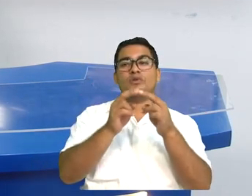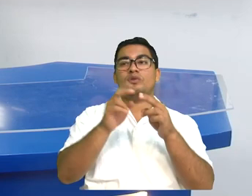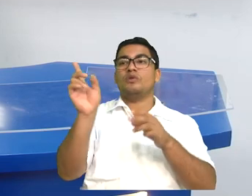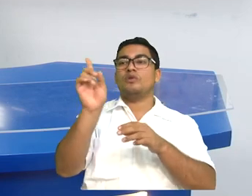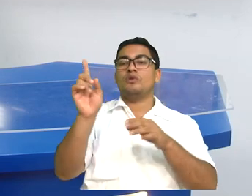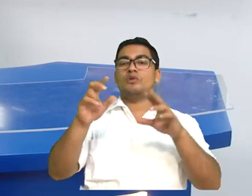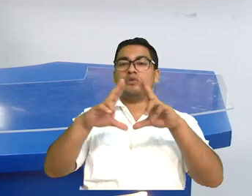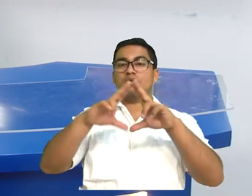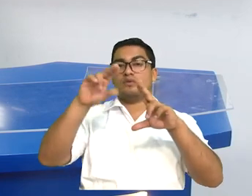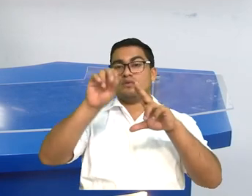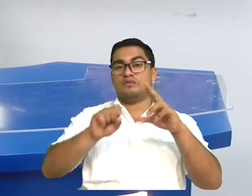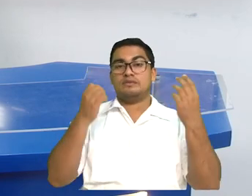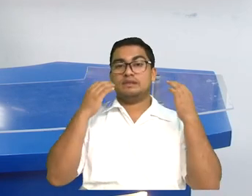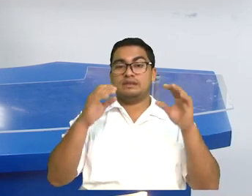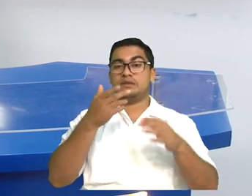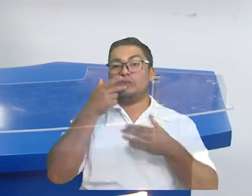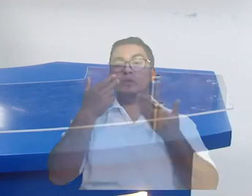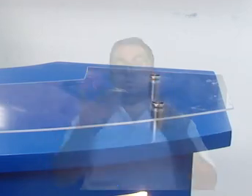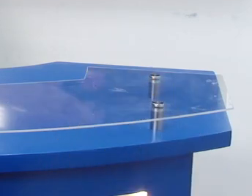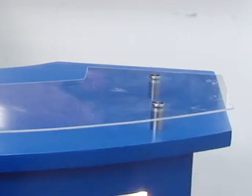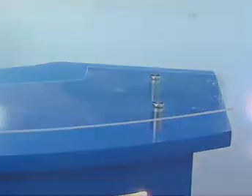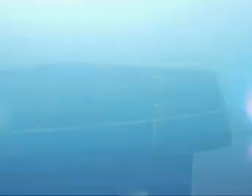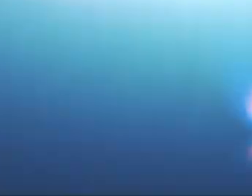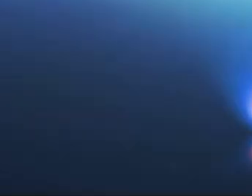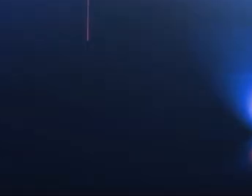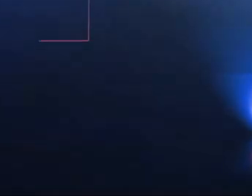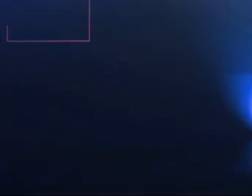Caribe en junio de este año.